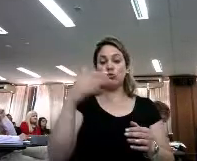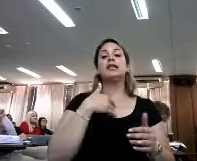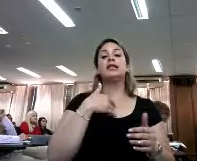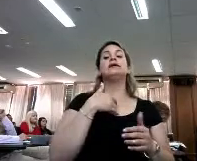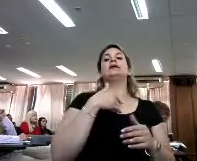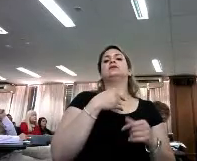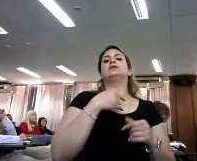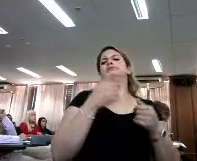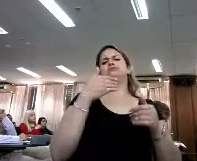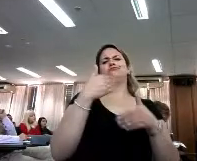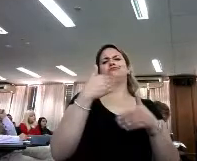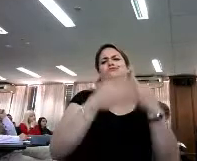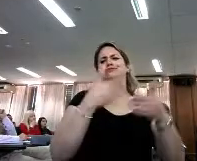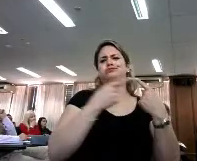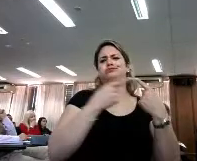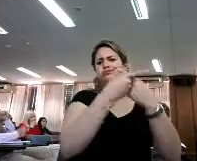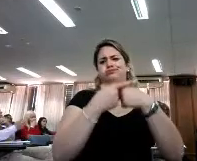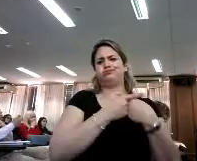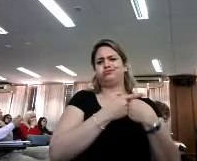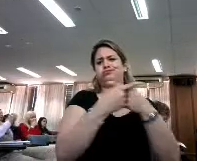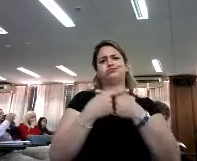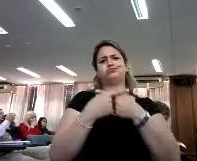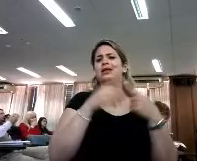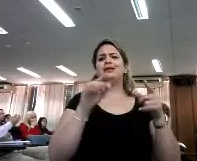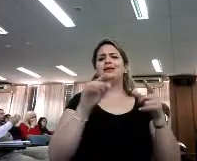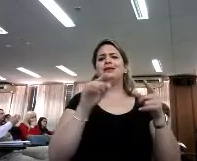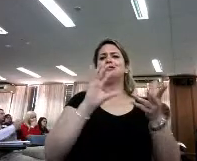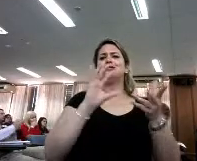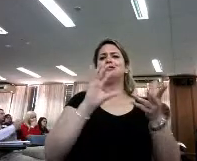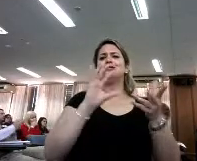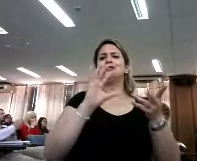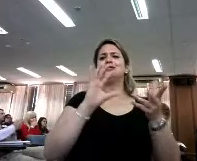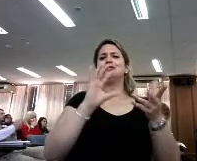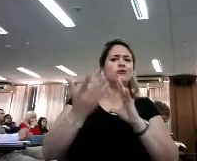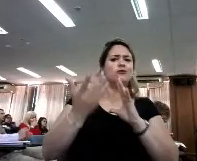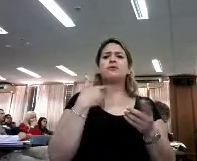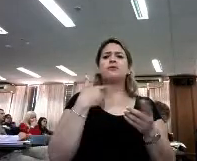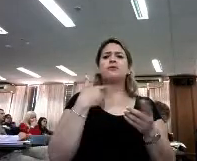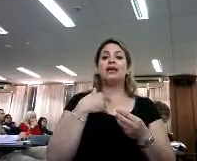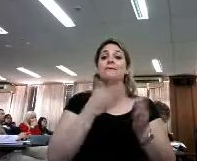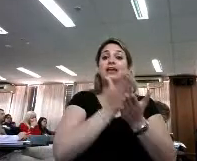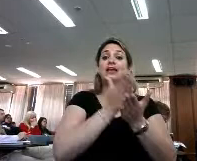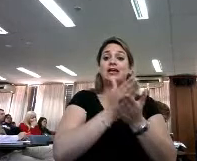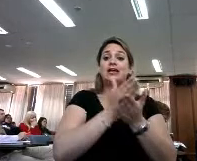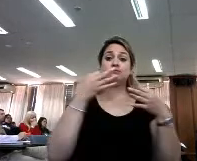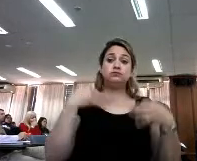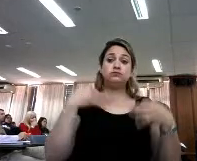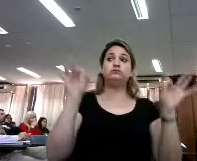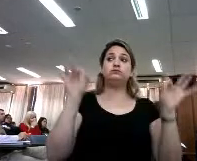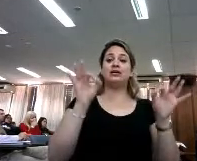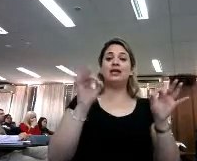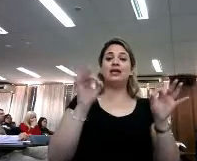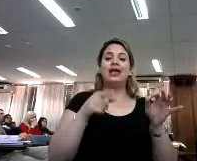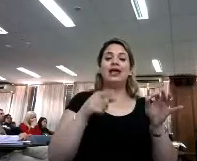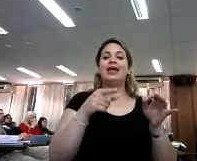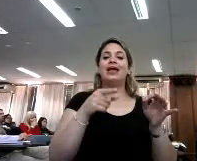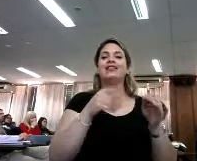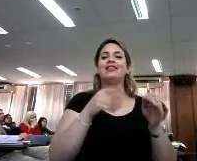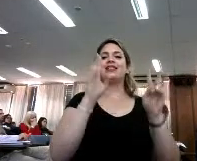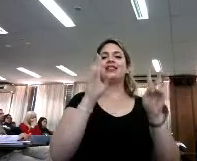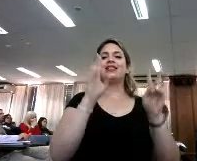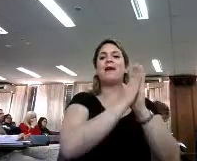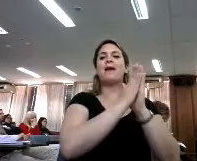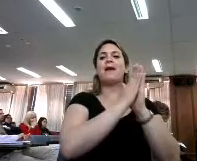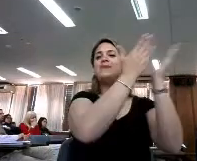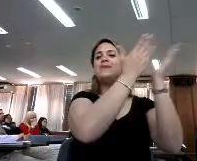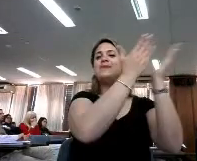desde hace un tiempo muy importante estrategias para armonizar las limitaciones y excepciones que en materia de bibliotecas y